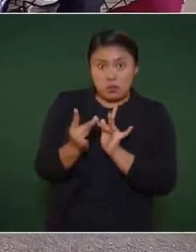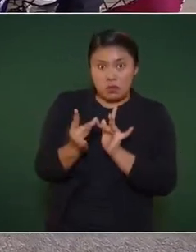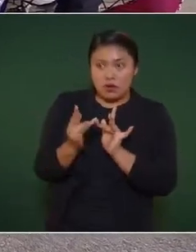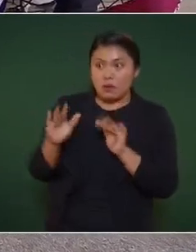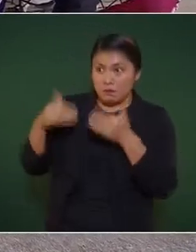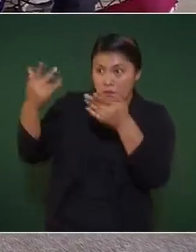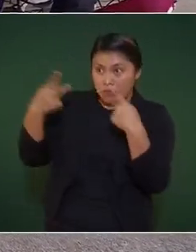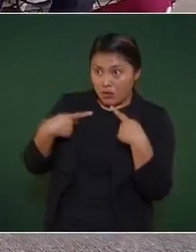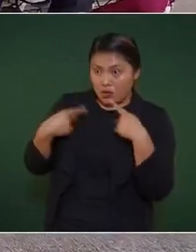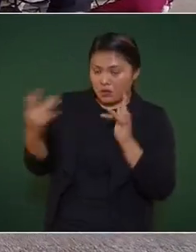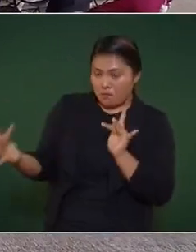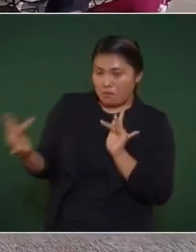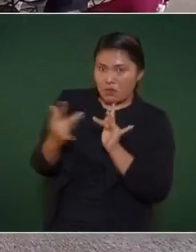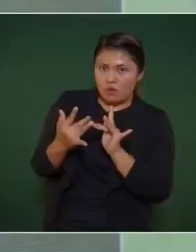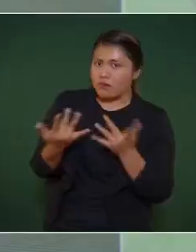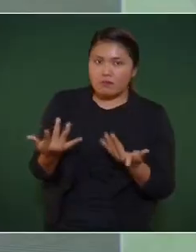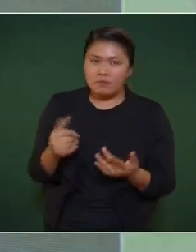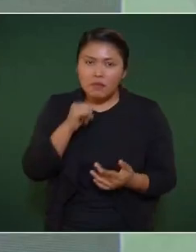porque